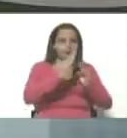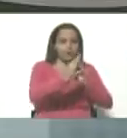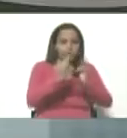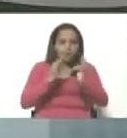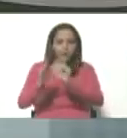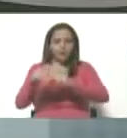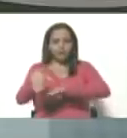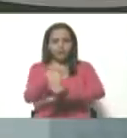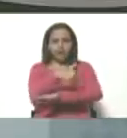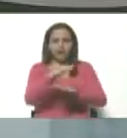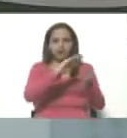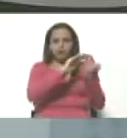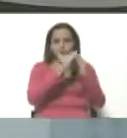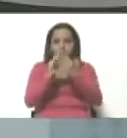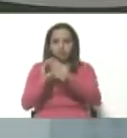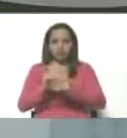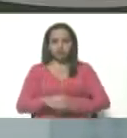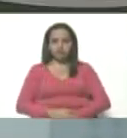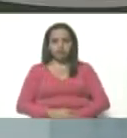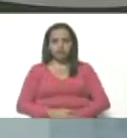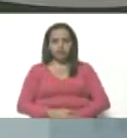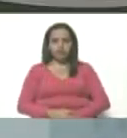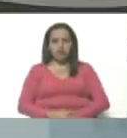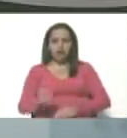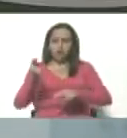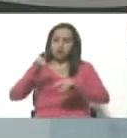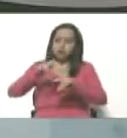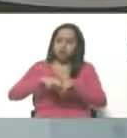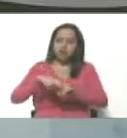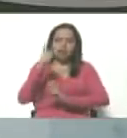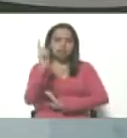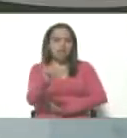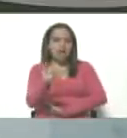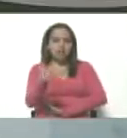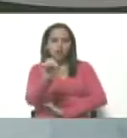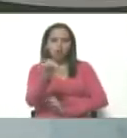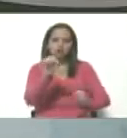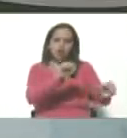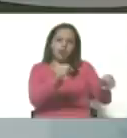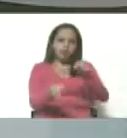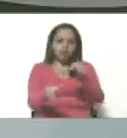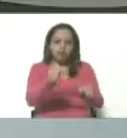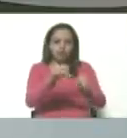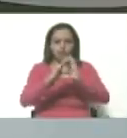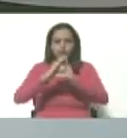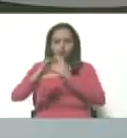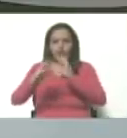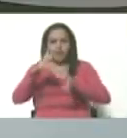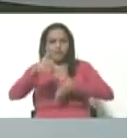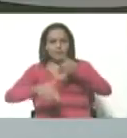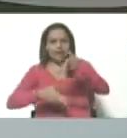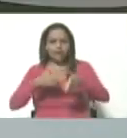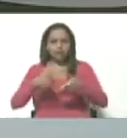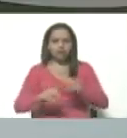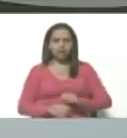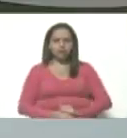calle, al montarse en un carrito por puesto, una camionetica, un autobús, el metro, el